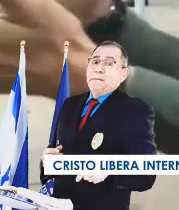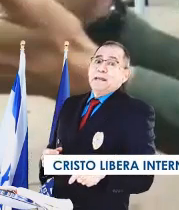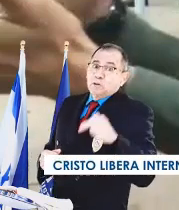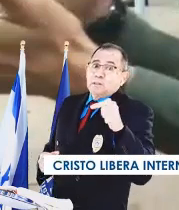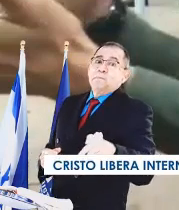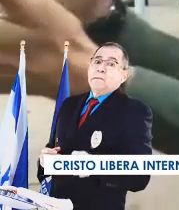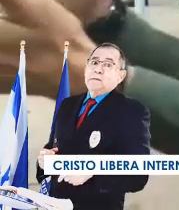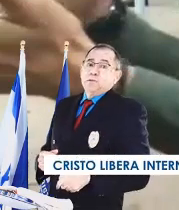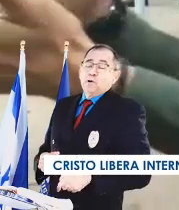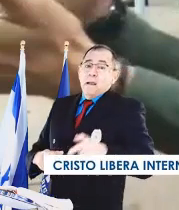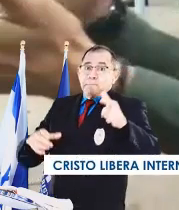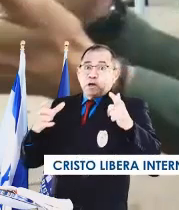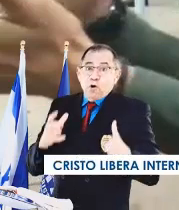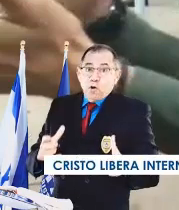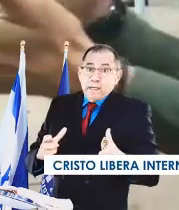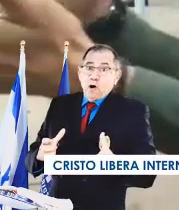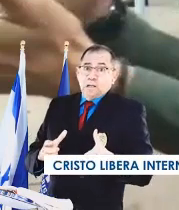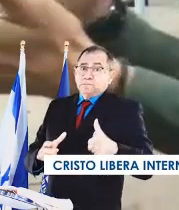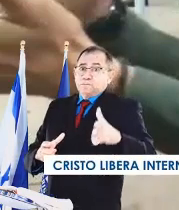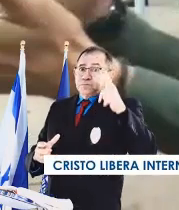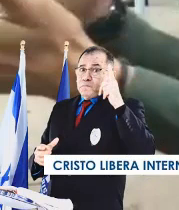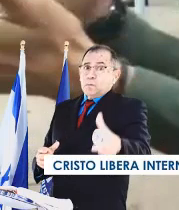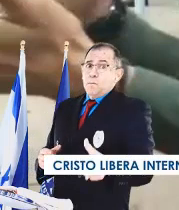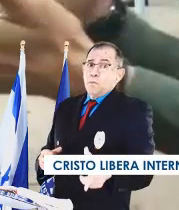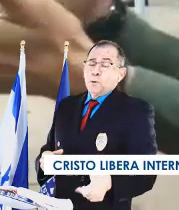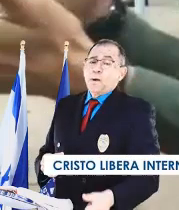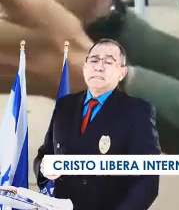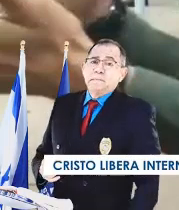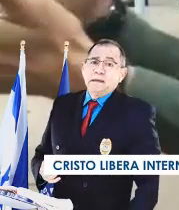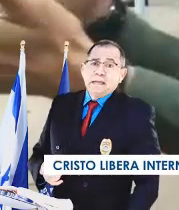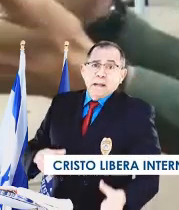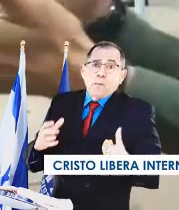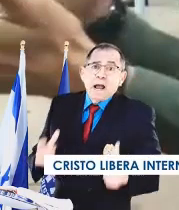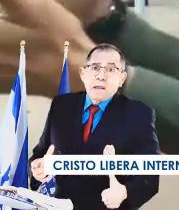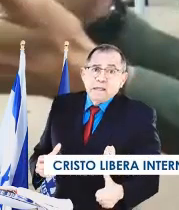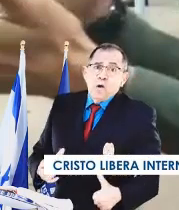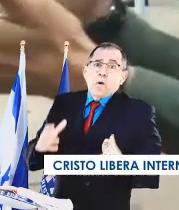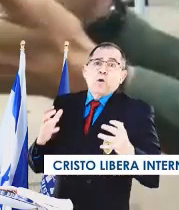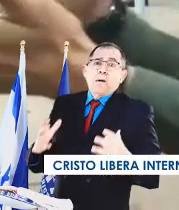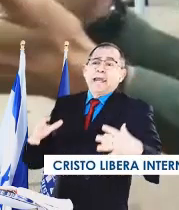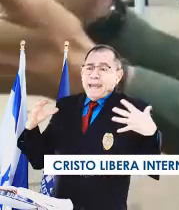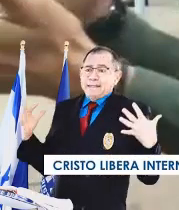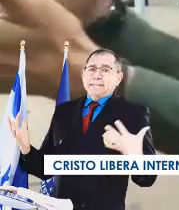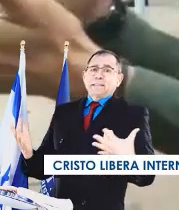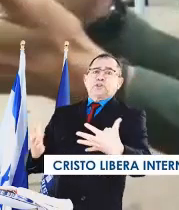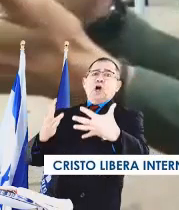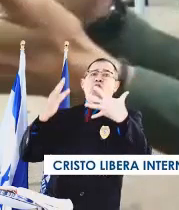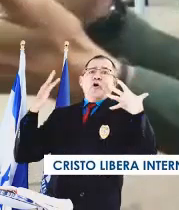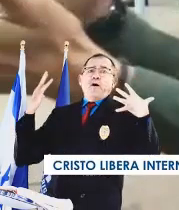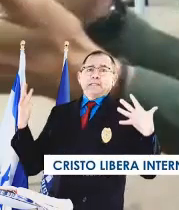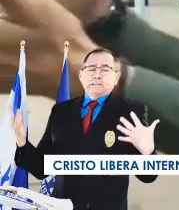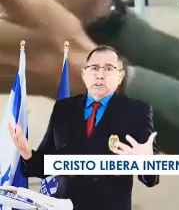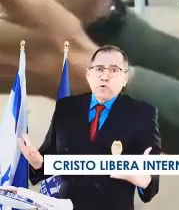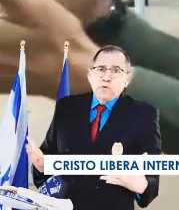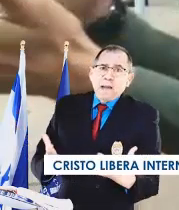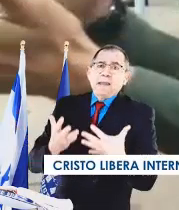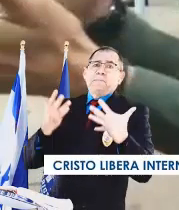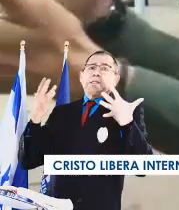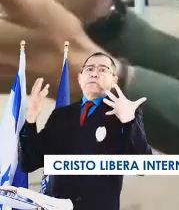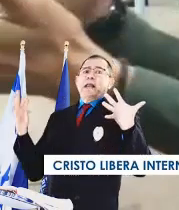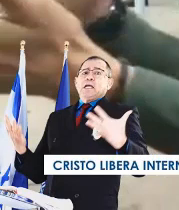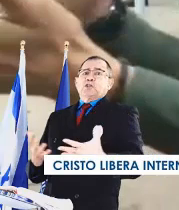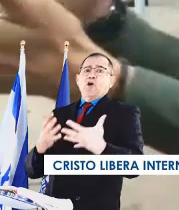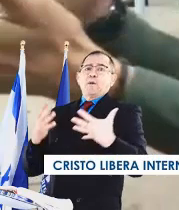saben que están viviendo Pero lo que no muy pronto van a saber lo van a vivir cuando van este todo esto